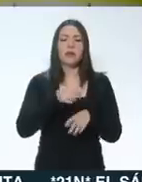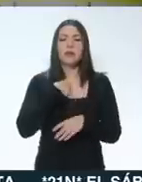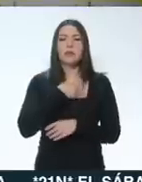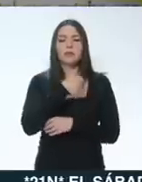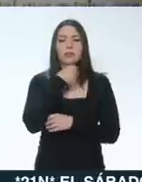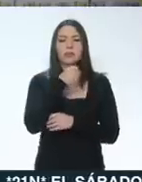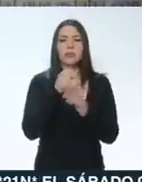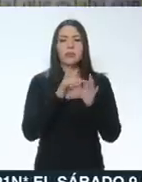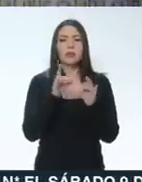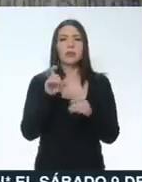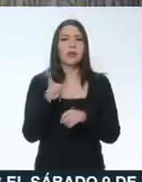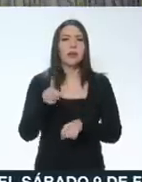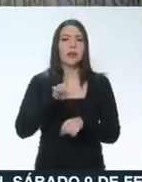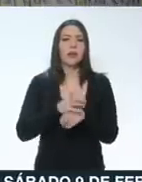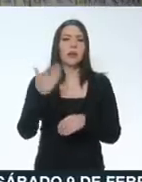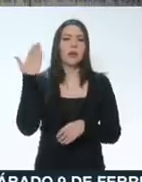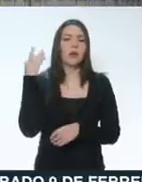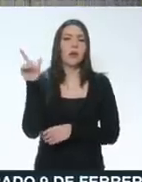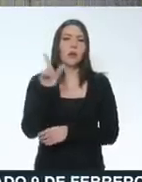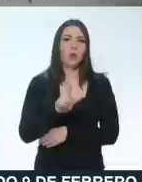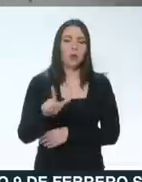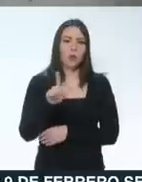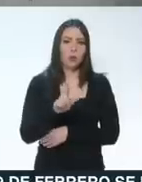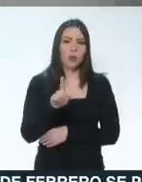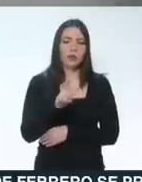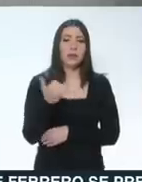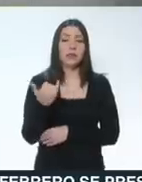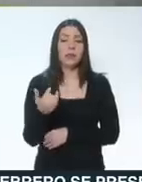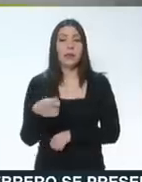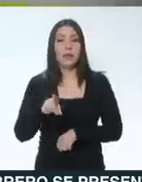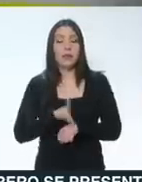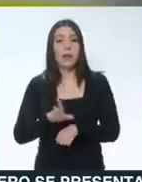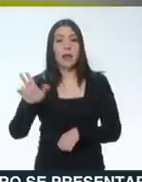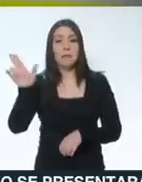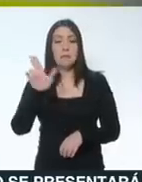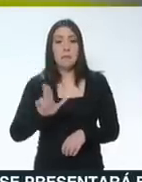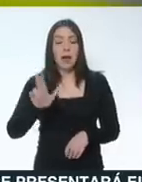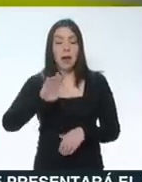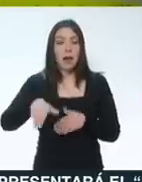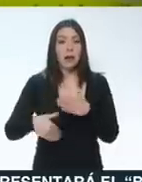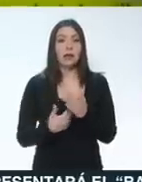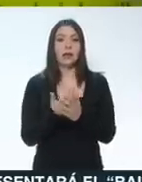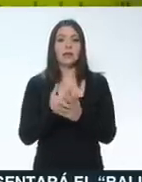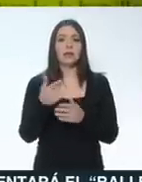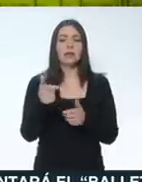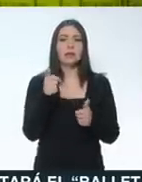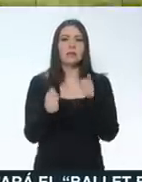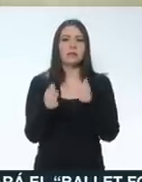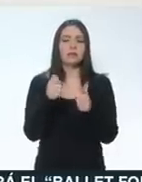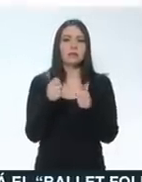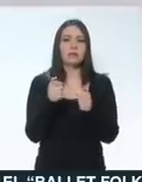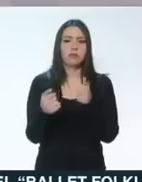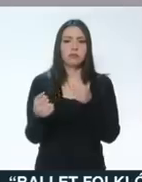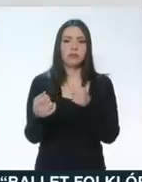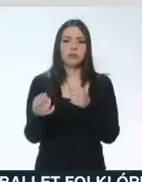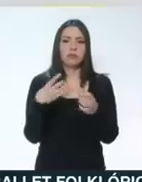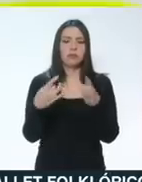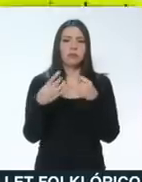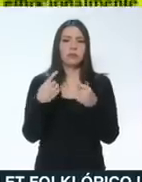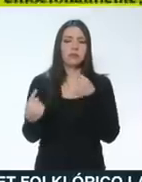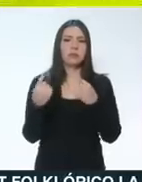reportaje durante el día lunes. El día martes fue el día cuando yo recibí estos mensajes, estas